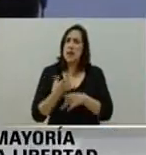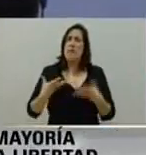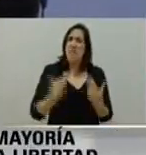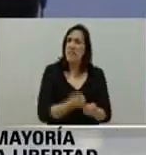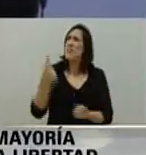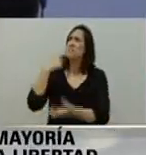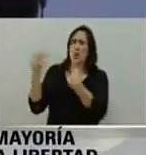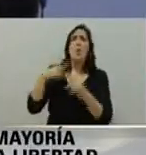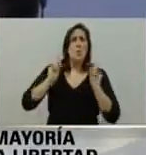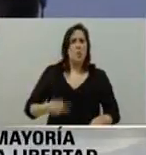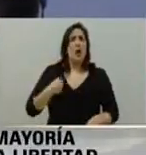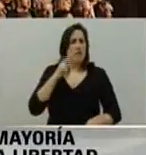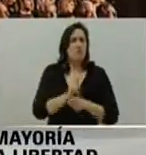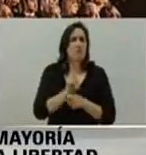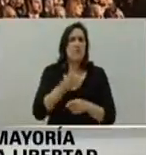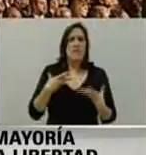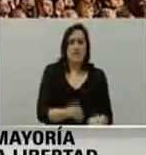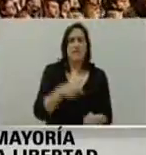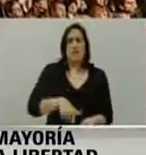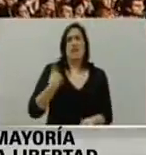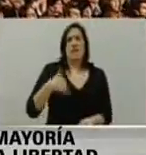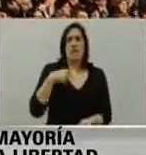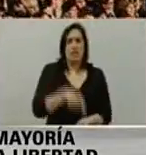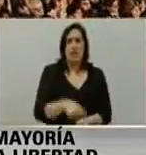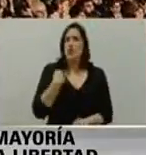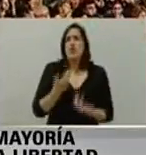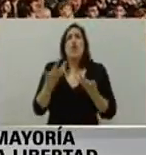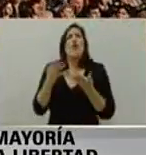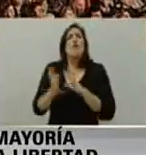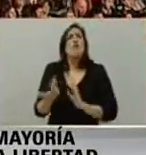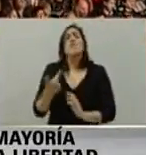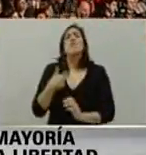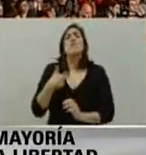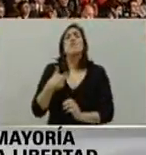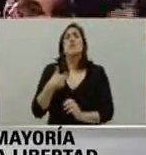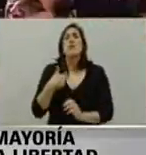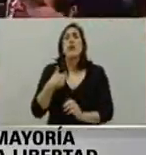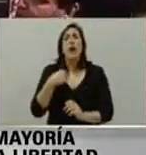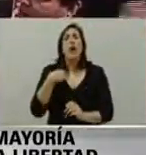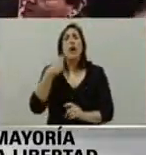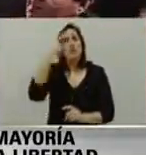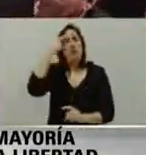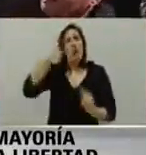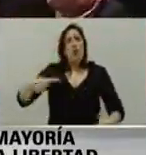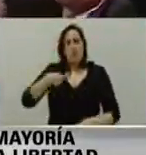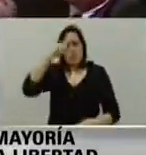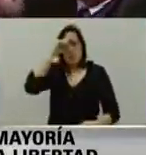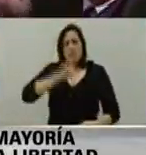interés de los argentinos. Yo no voy a renunciar a ninguna de mis convicciones.